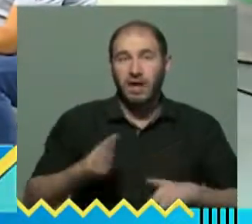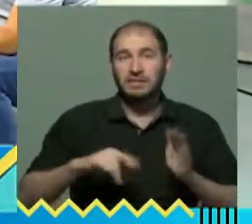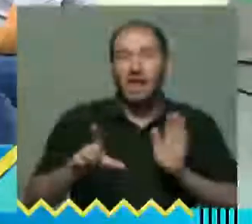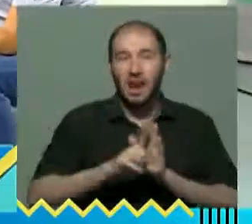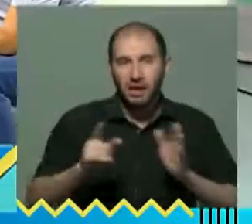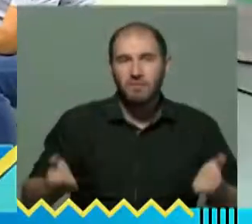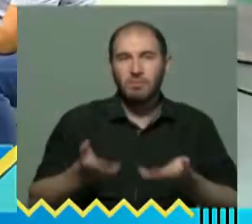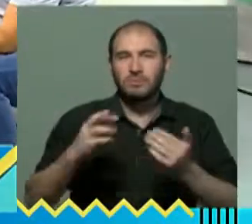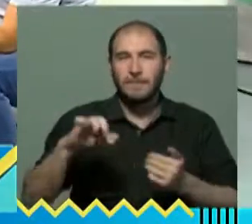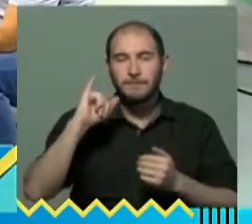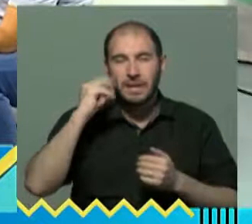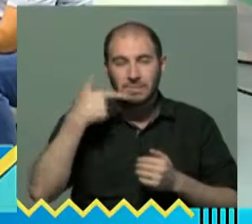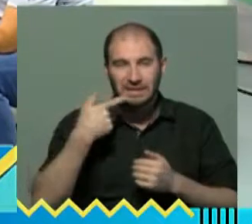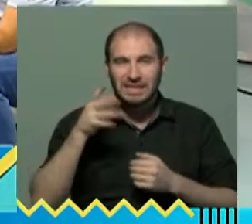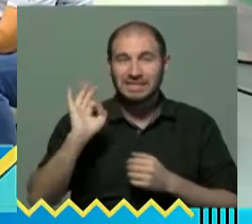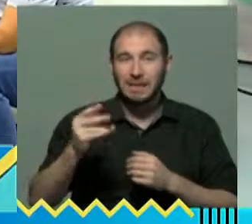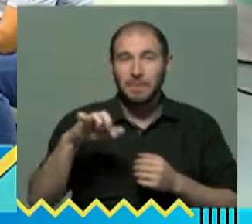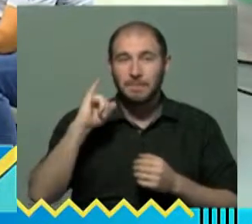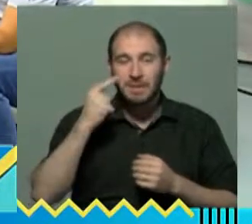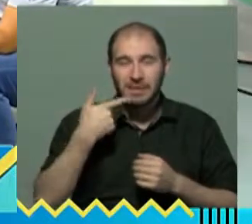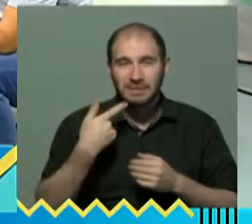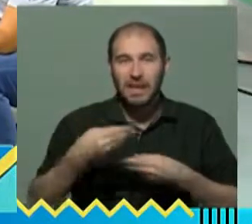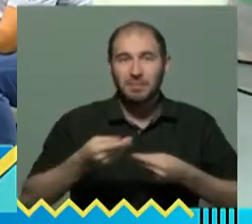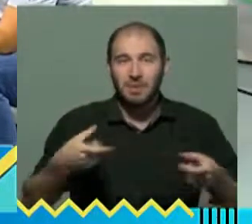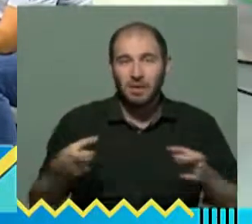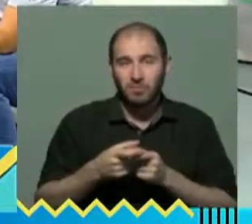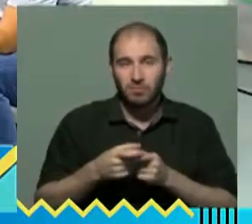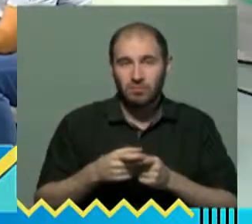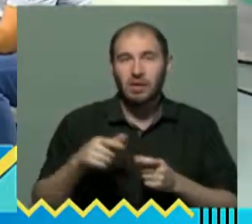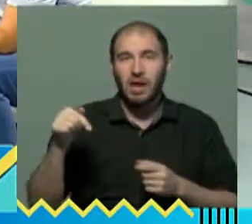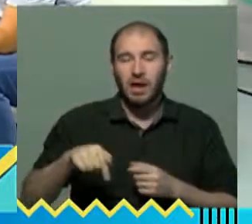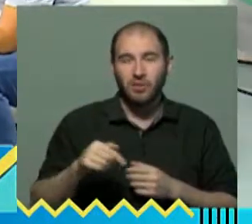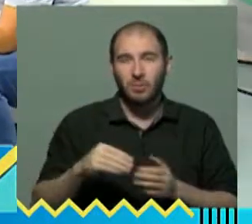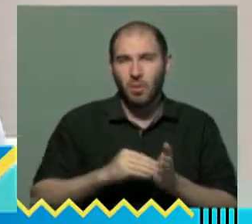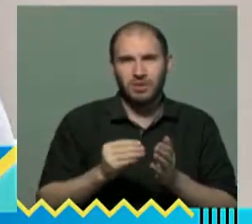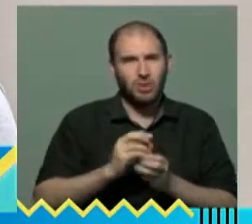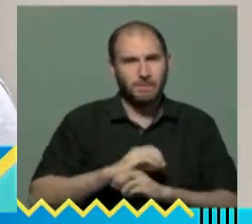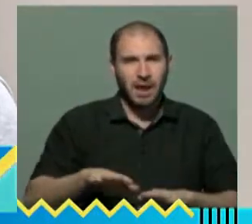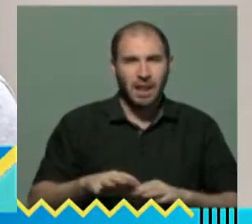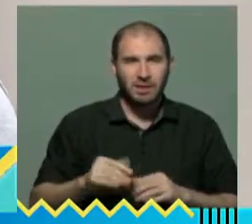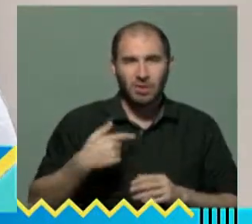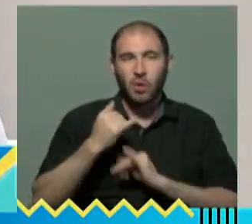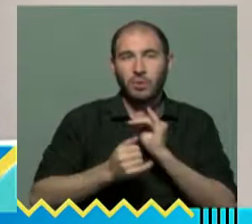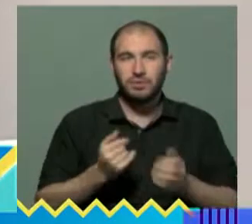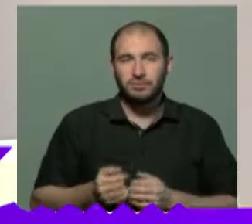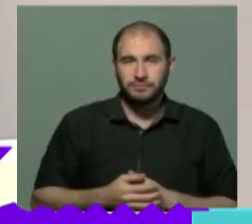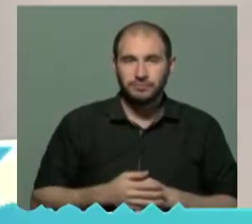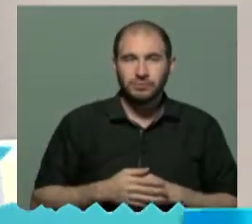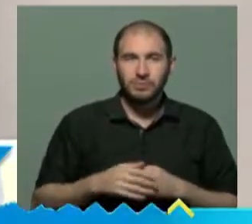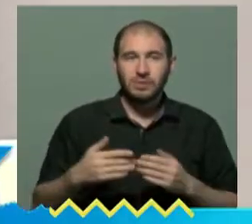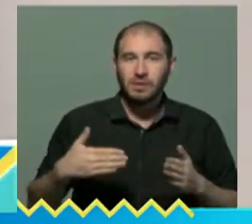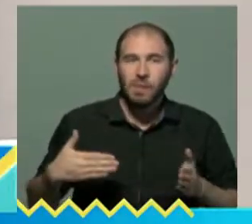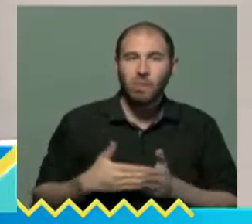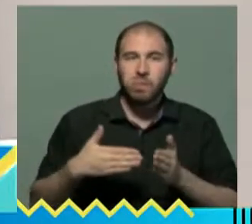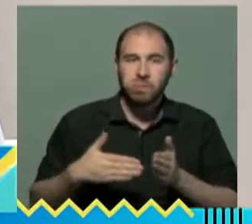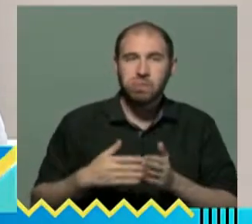que fomentar las pymes. Sabemos que las pymes, las empresas medianas, están pasando un momento que no es bueno. Vuelvo a repetir, ¿sabe? ¿No? El estancamiento